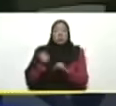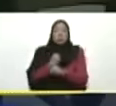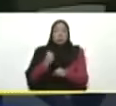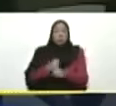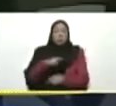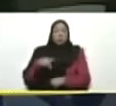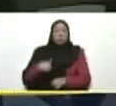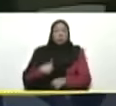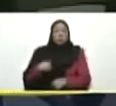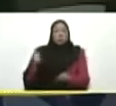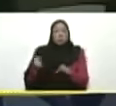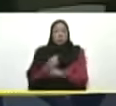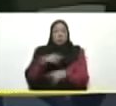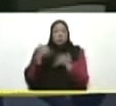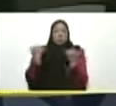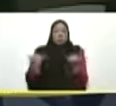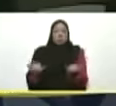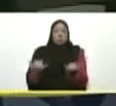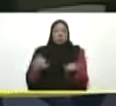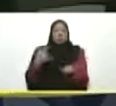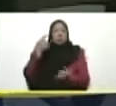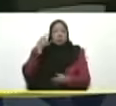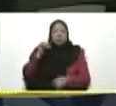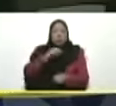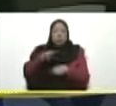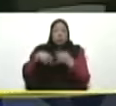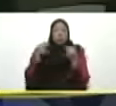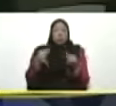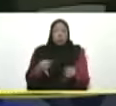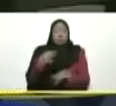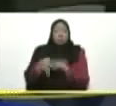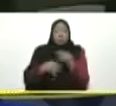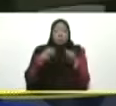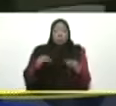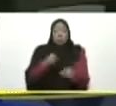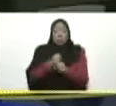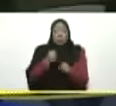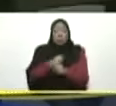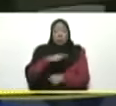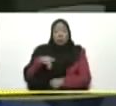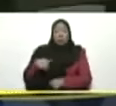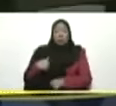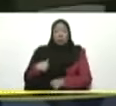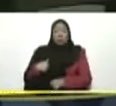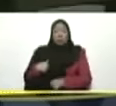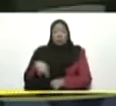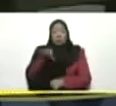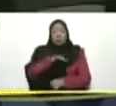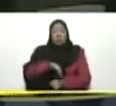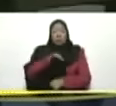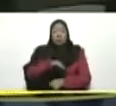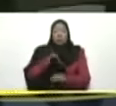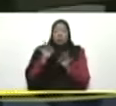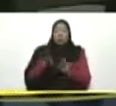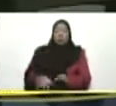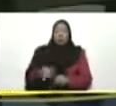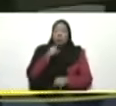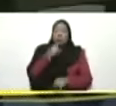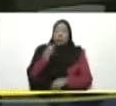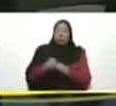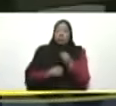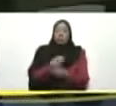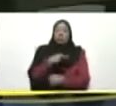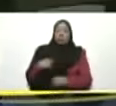Por la doctrina, por la idea, por la capacidad estratégica, por el ejemplo que